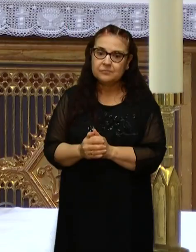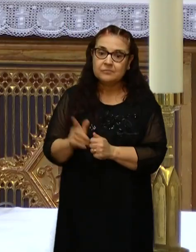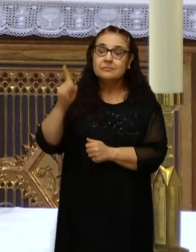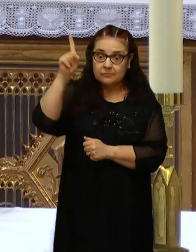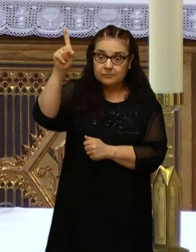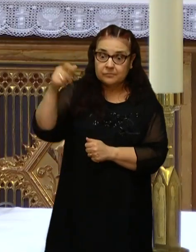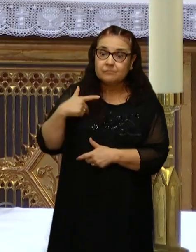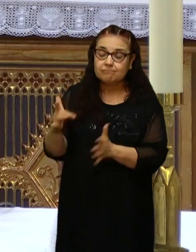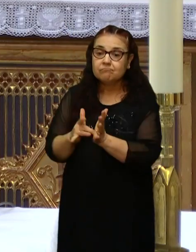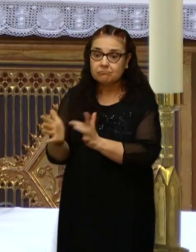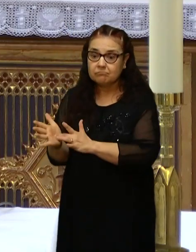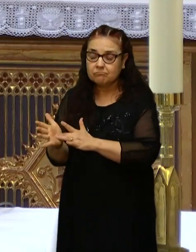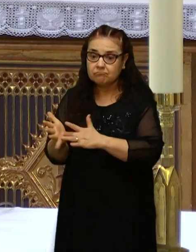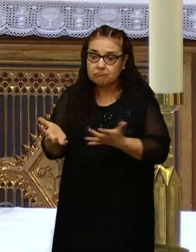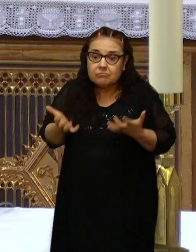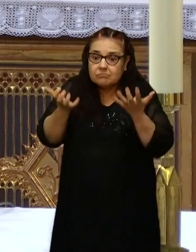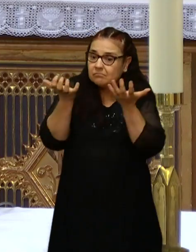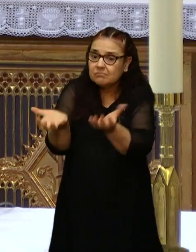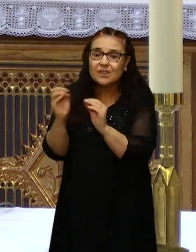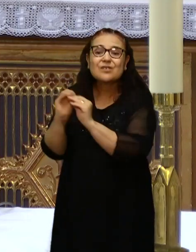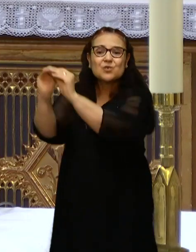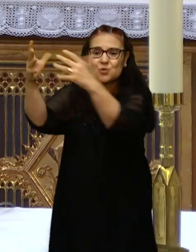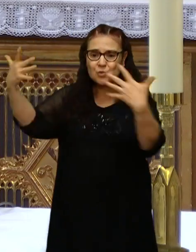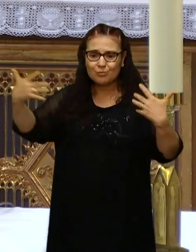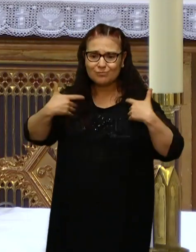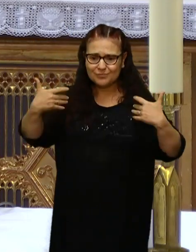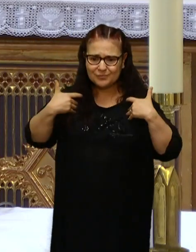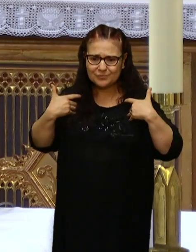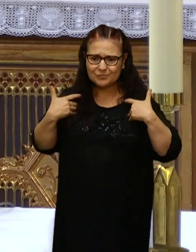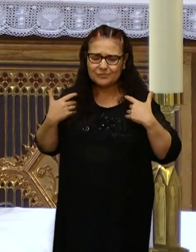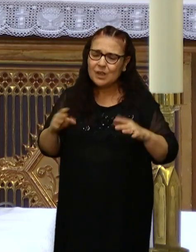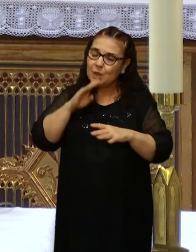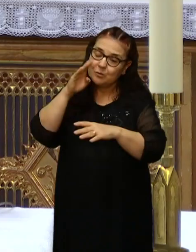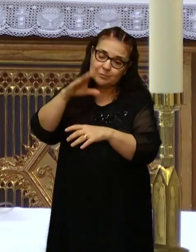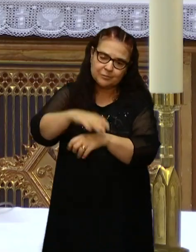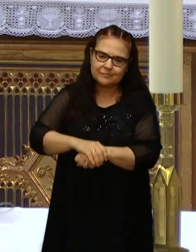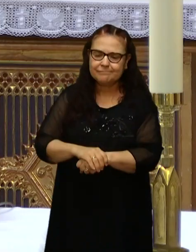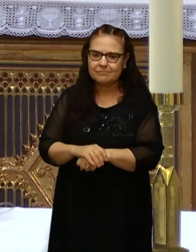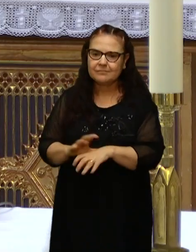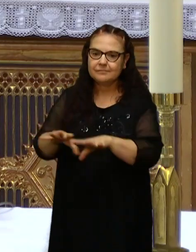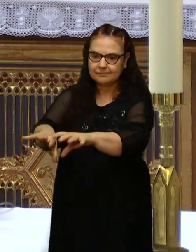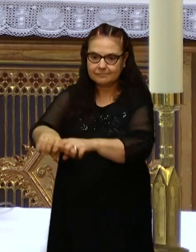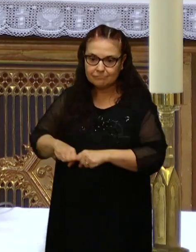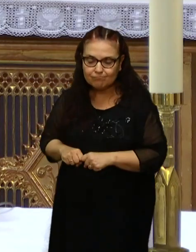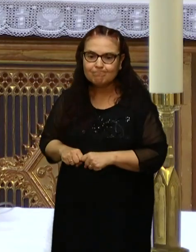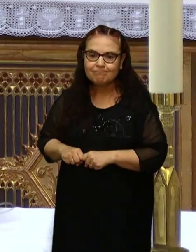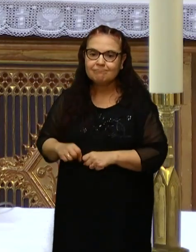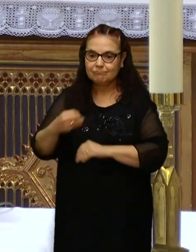el cual, cuando iba a ser entregado a su pasión, voluntariamente